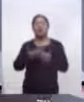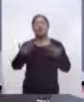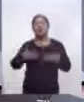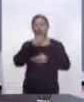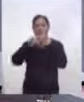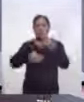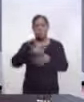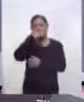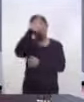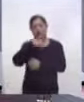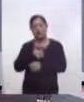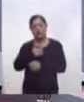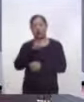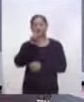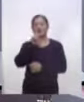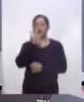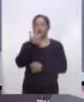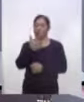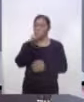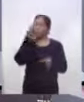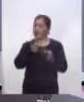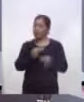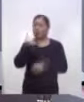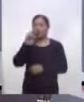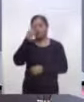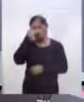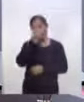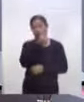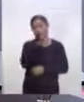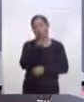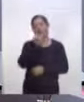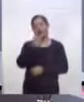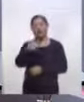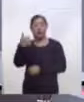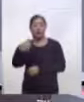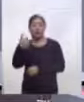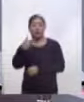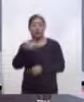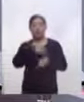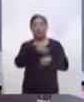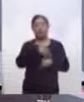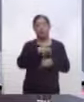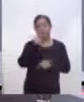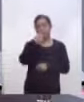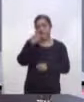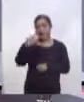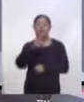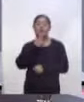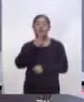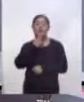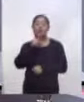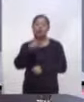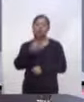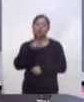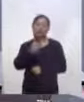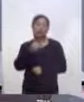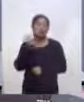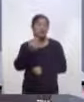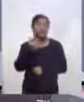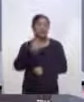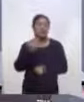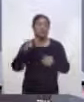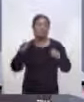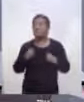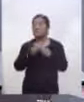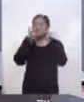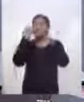las 20 horas, y también le recuerdo que el 911 es un número que está a su disposición para que lo utilice si usted se encuentra en una situación